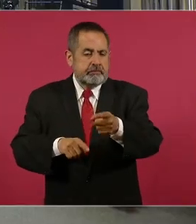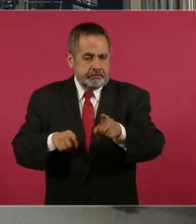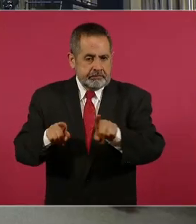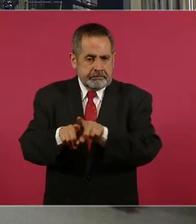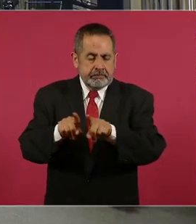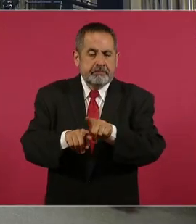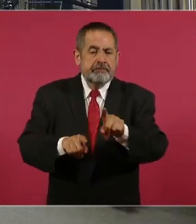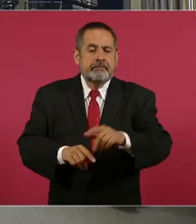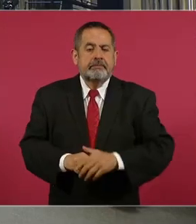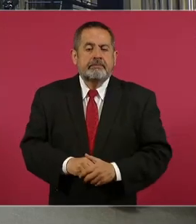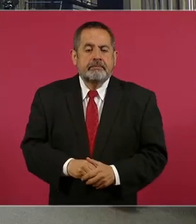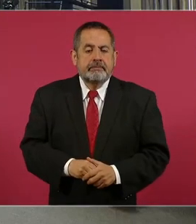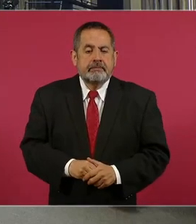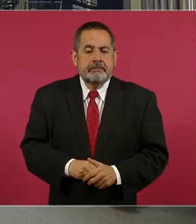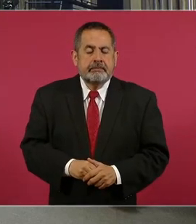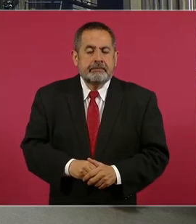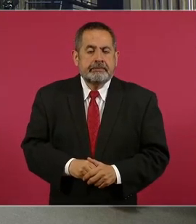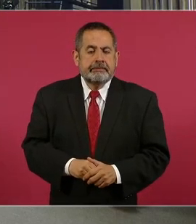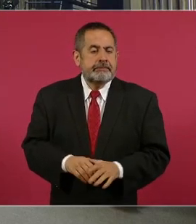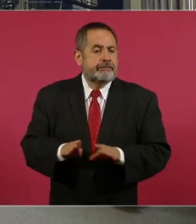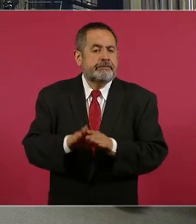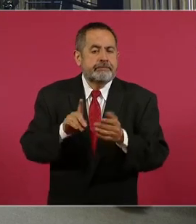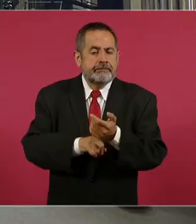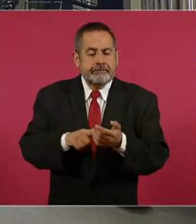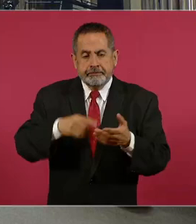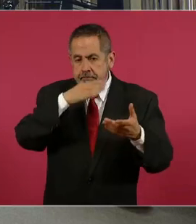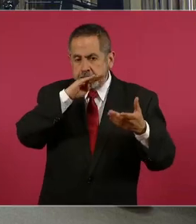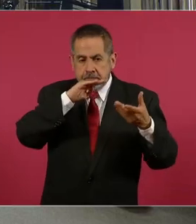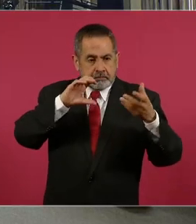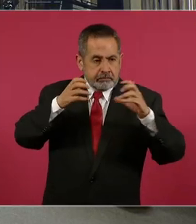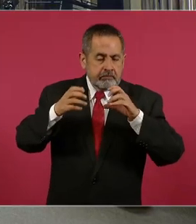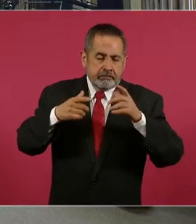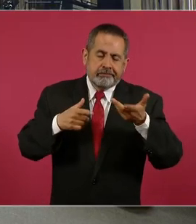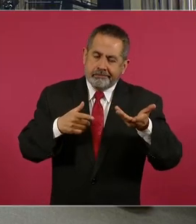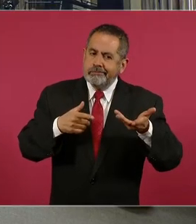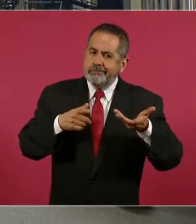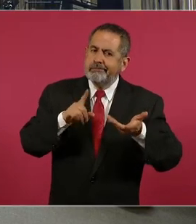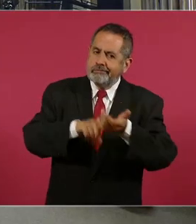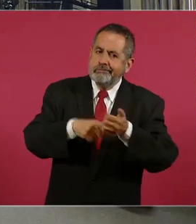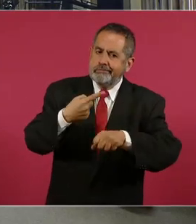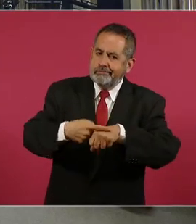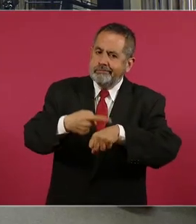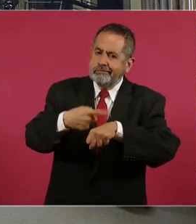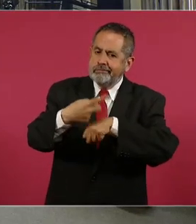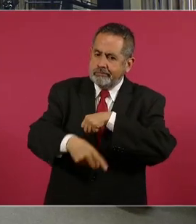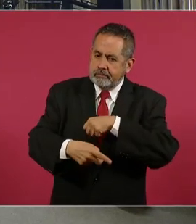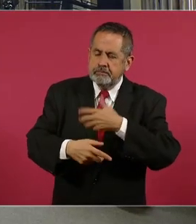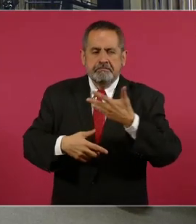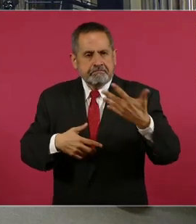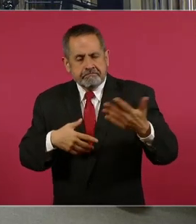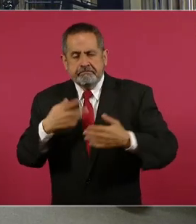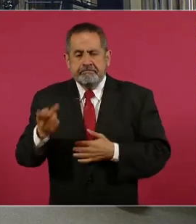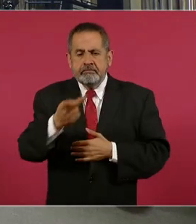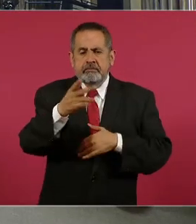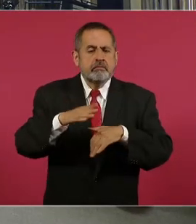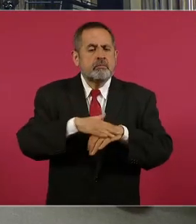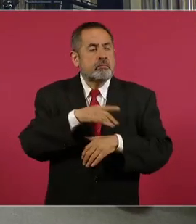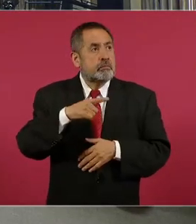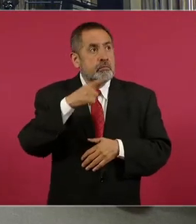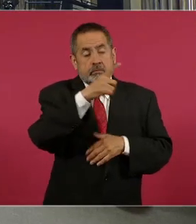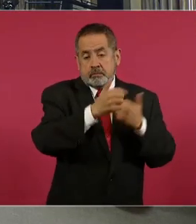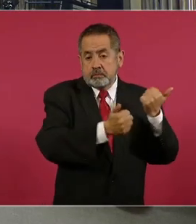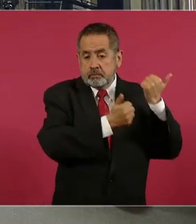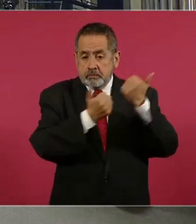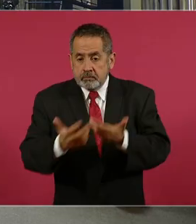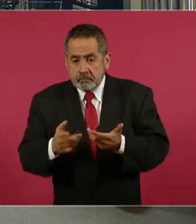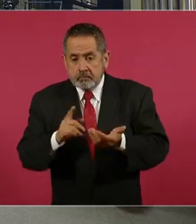justamente de cómo este maíz transgénico pues sí genera daño. Preguntarle, porque en las importaciones